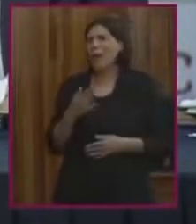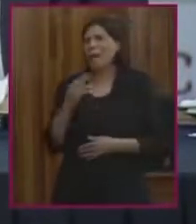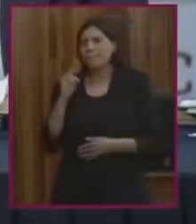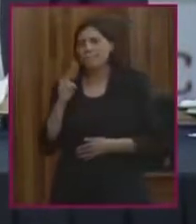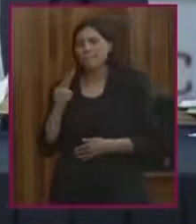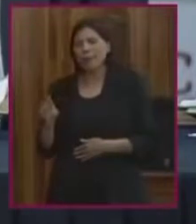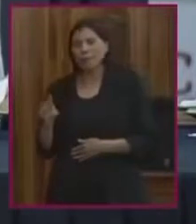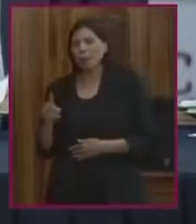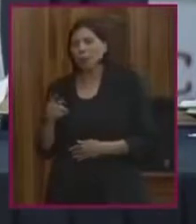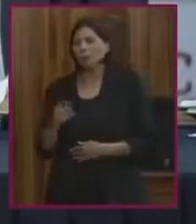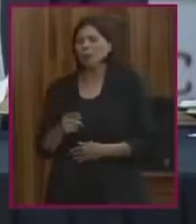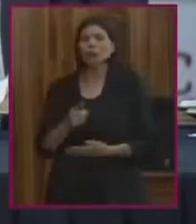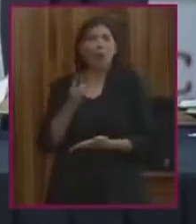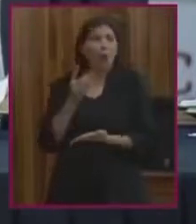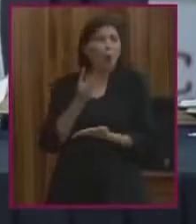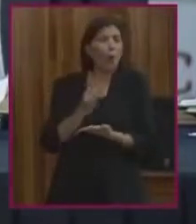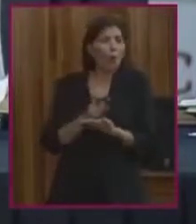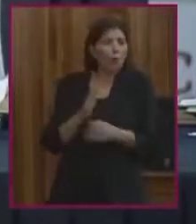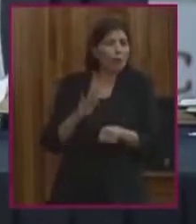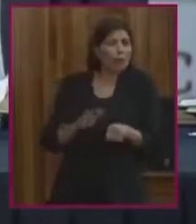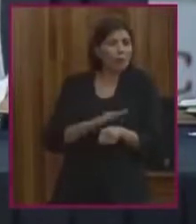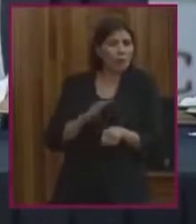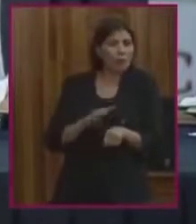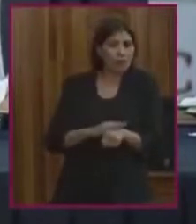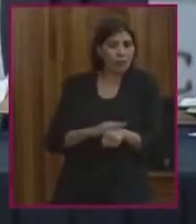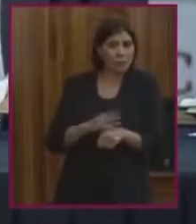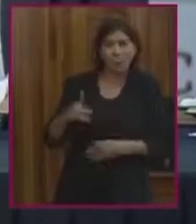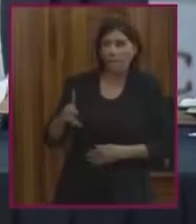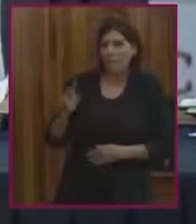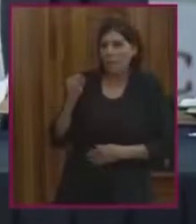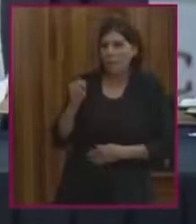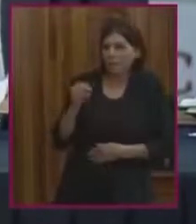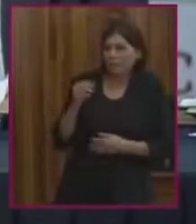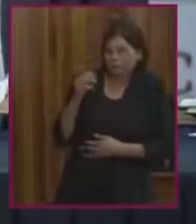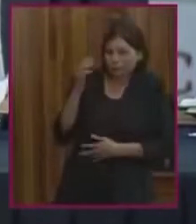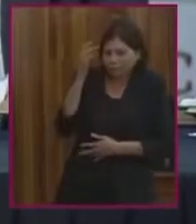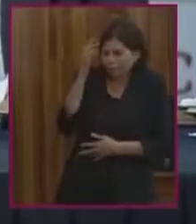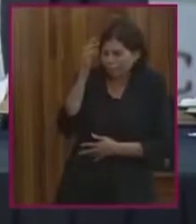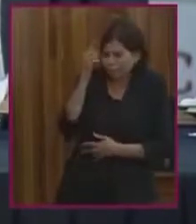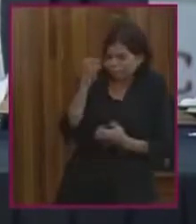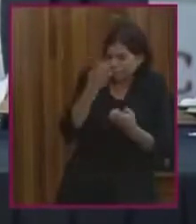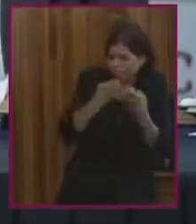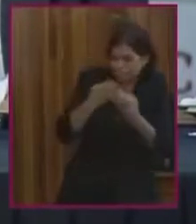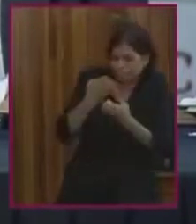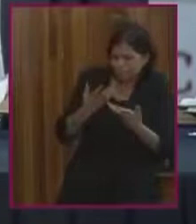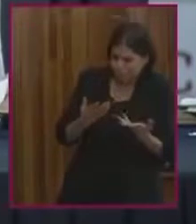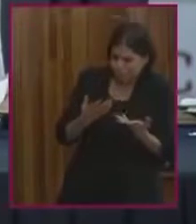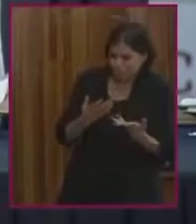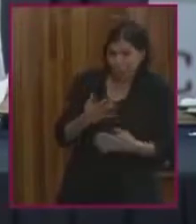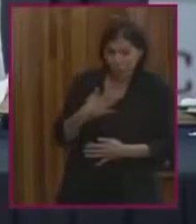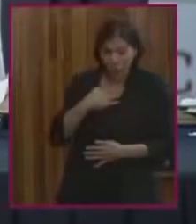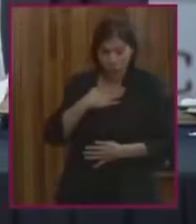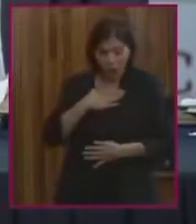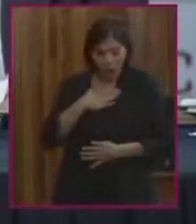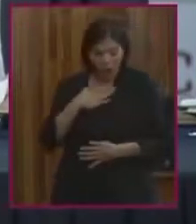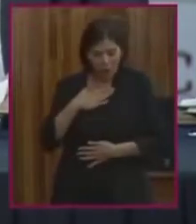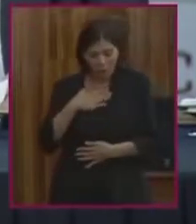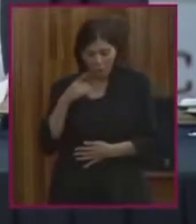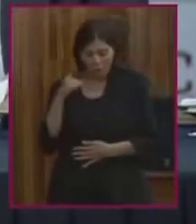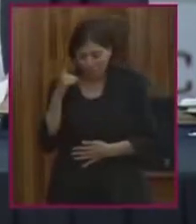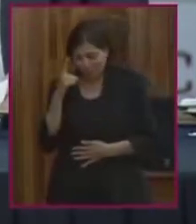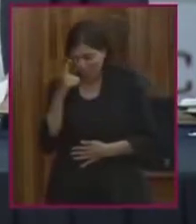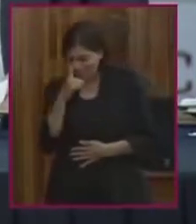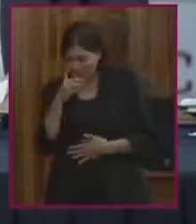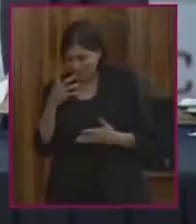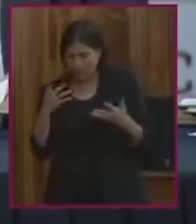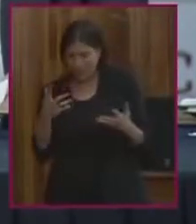calificación, más no están analizando. En este sentido también, pues, me causa conflicto, o sí quiero